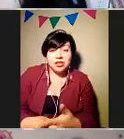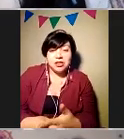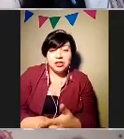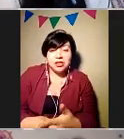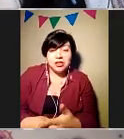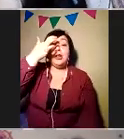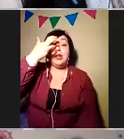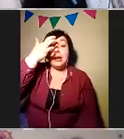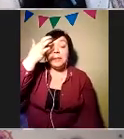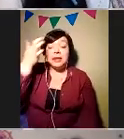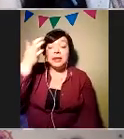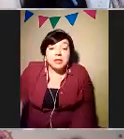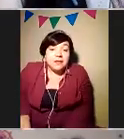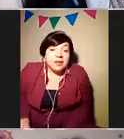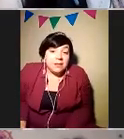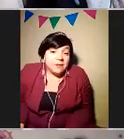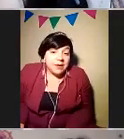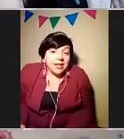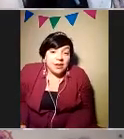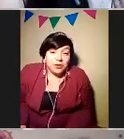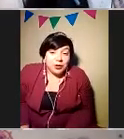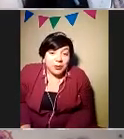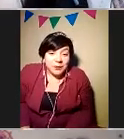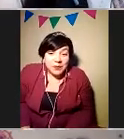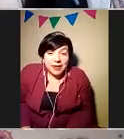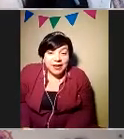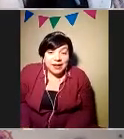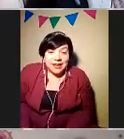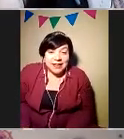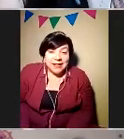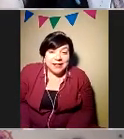más normativas internacionales de lo legalmente posible, en el fondo.